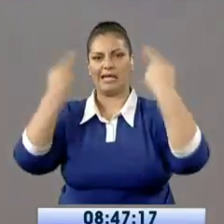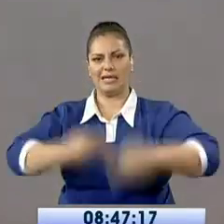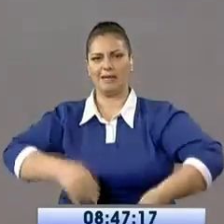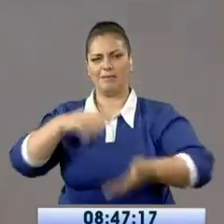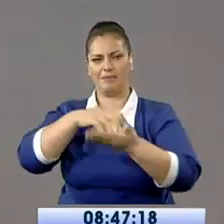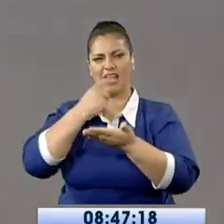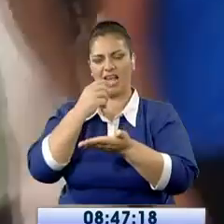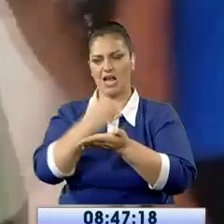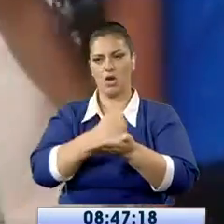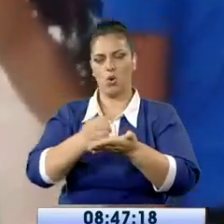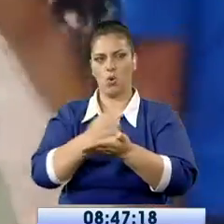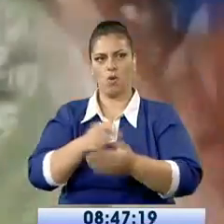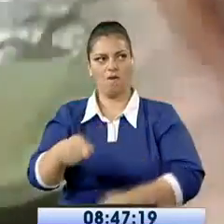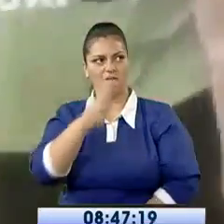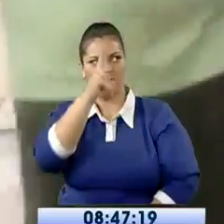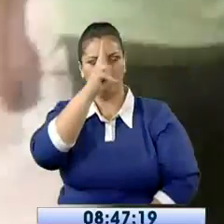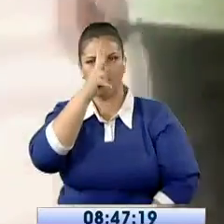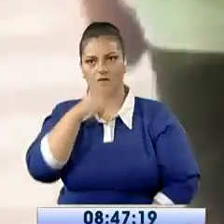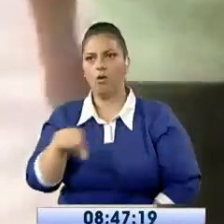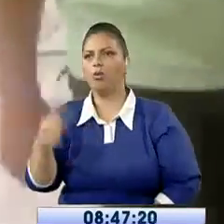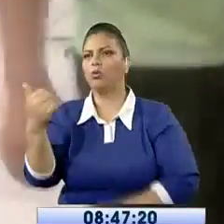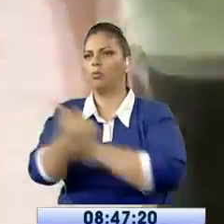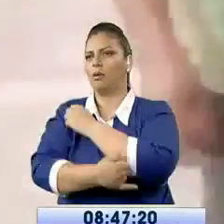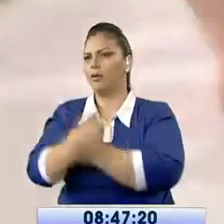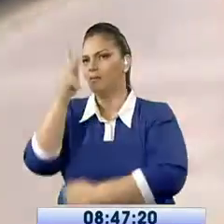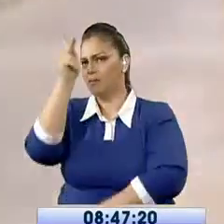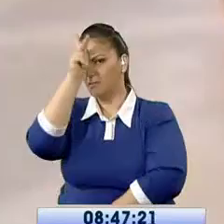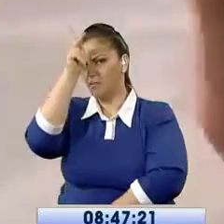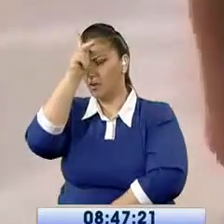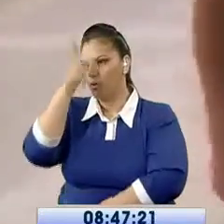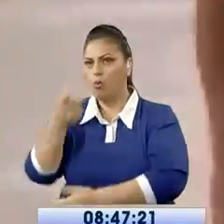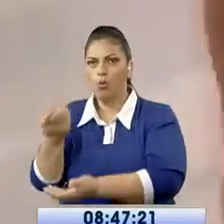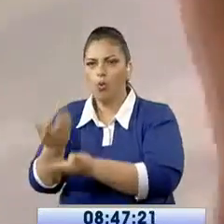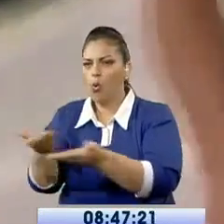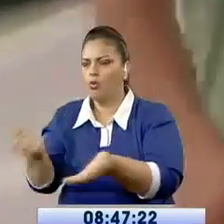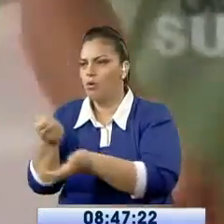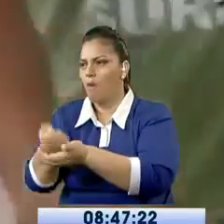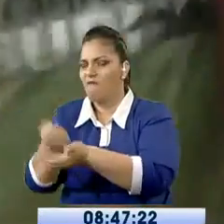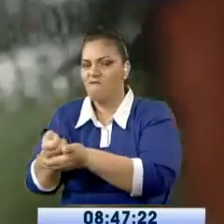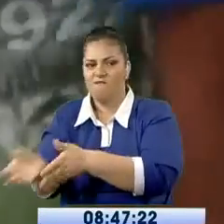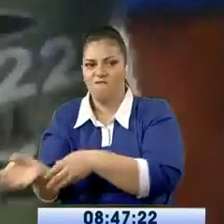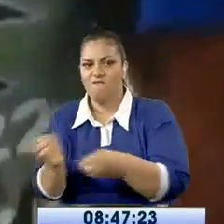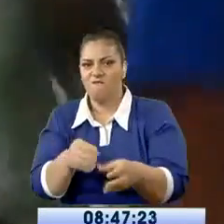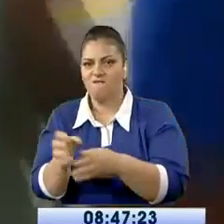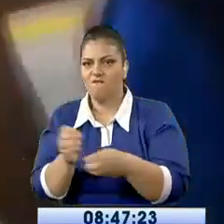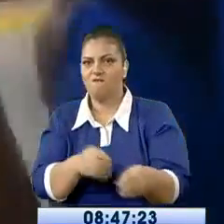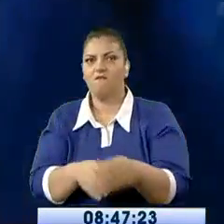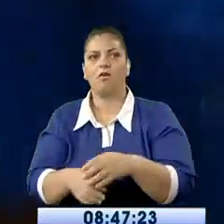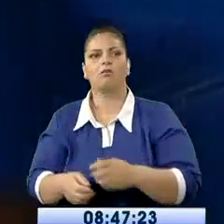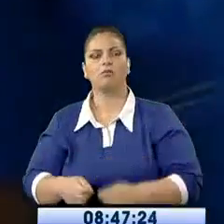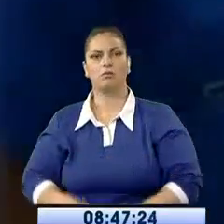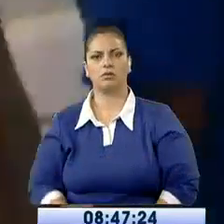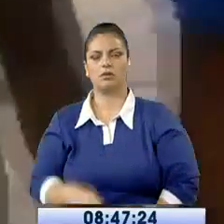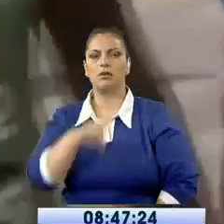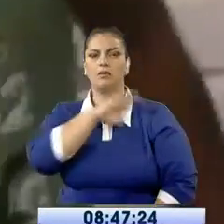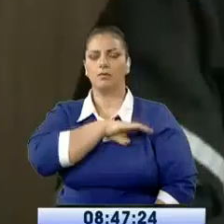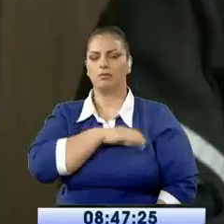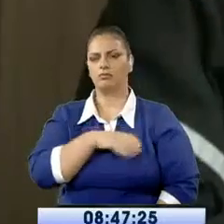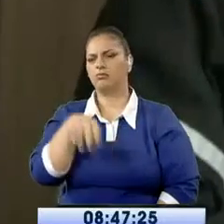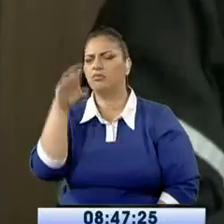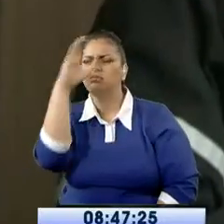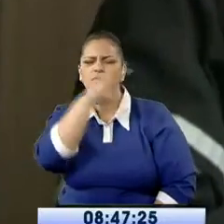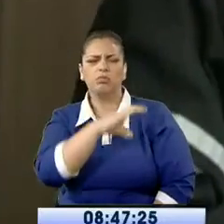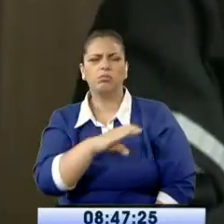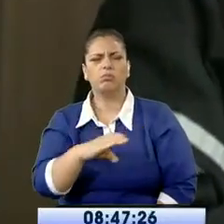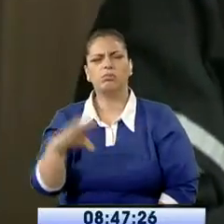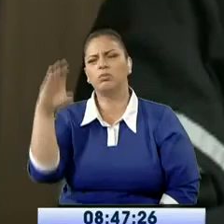Aguas Verdes, Perú. Cuando transitaba por lado ecuatoriano, fue sorprendido por los agentes policiales, quienes le presentaron la boleta de detención. Este